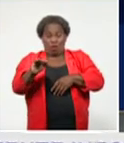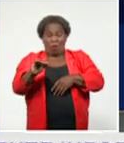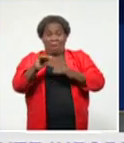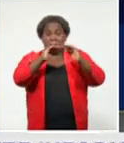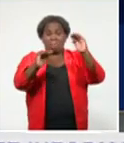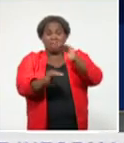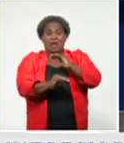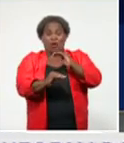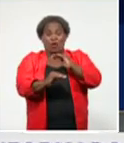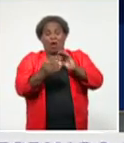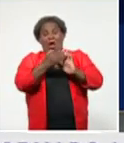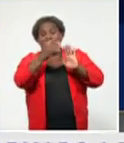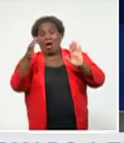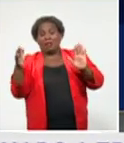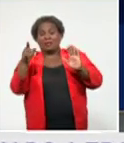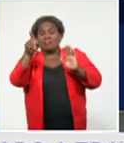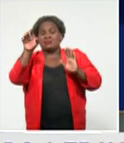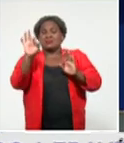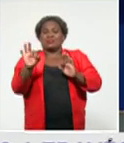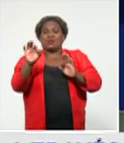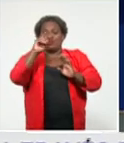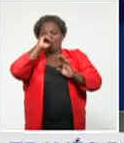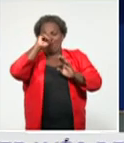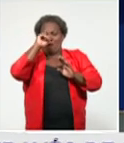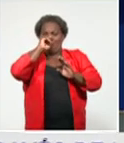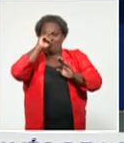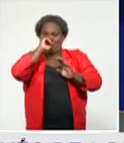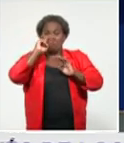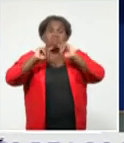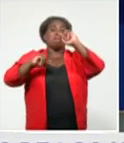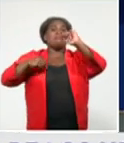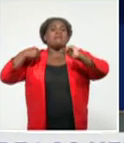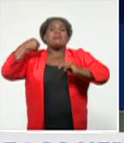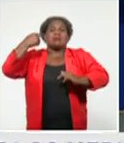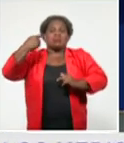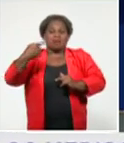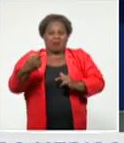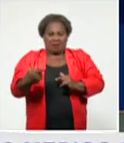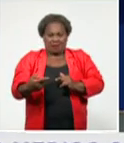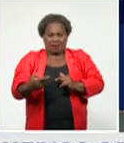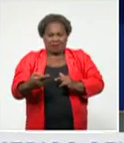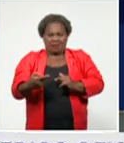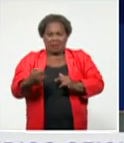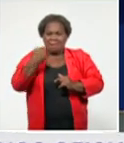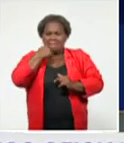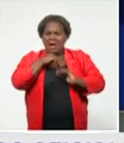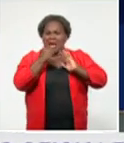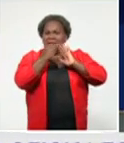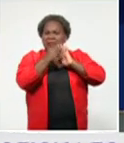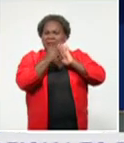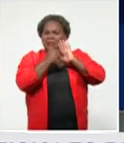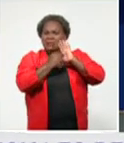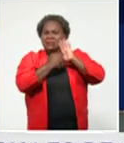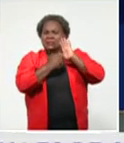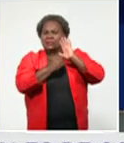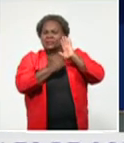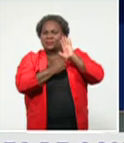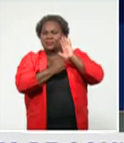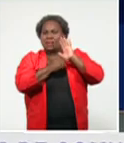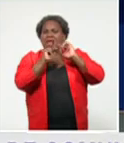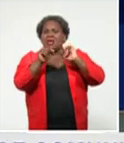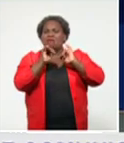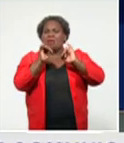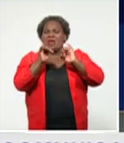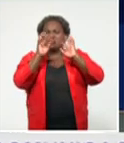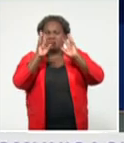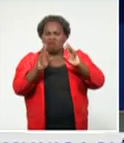hasta 18 años de edad. Por lo tanto, mañana, un poco más en detalle, vamos a dar la cifra